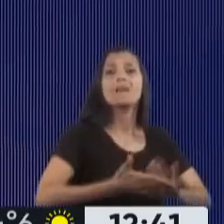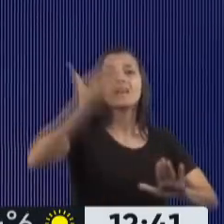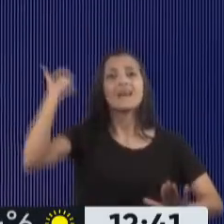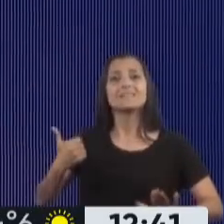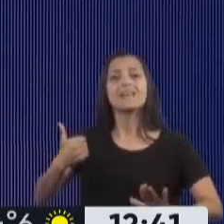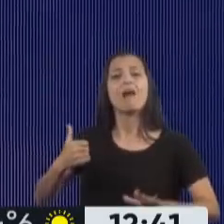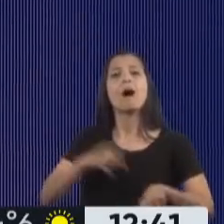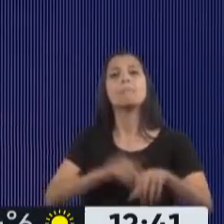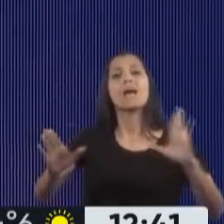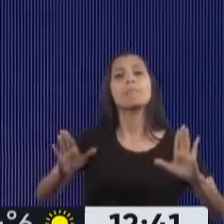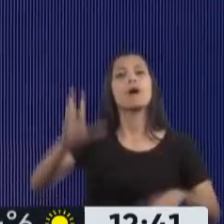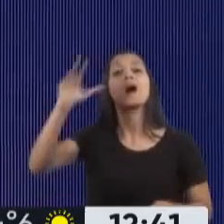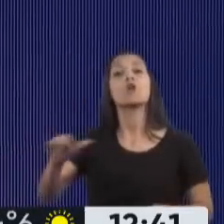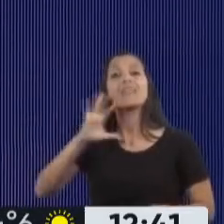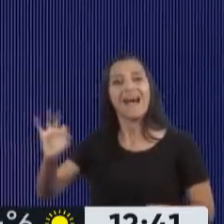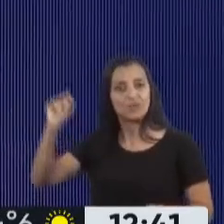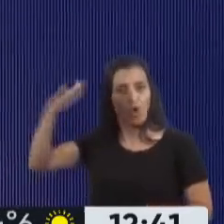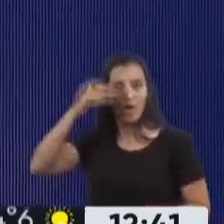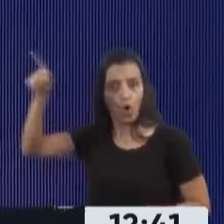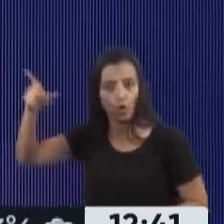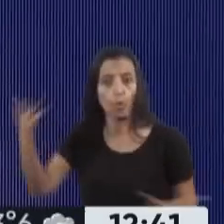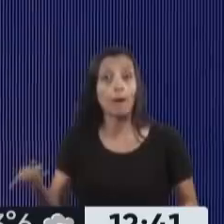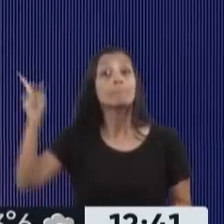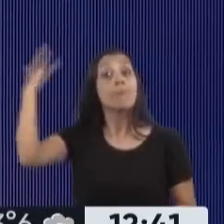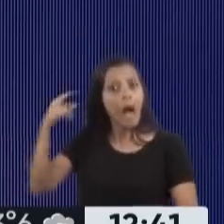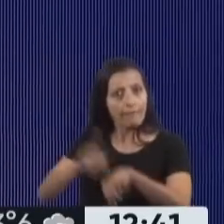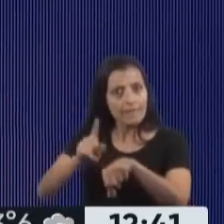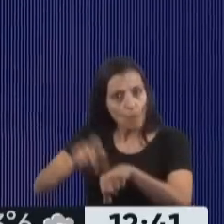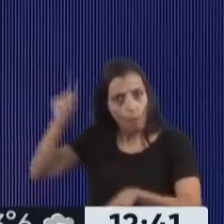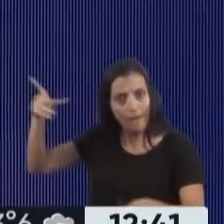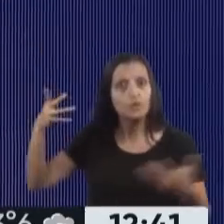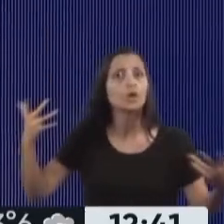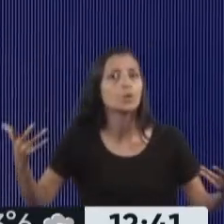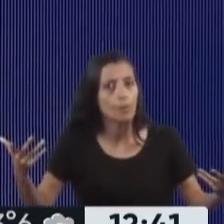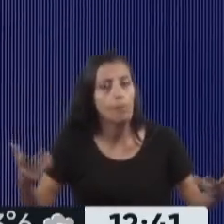el Rodrigazo. Consideren que en aquel momento,